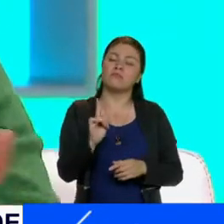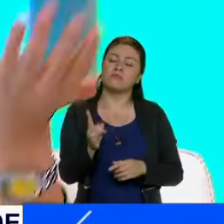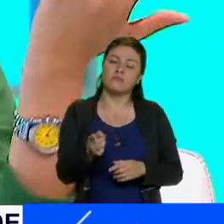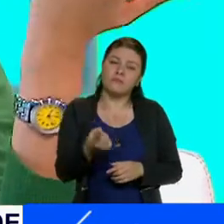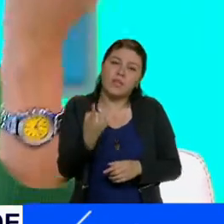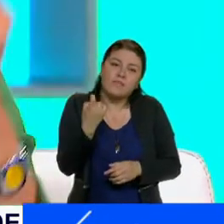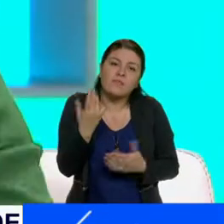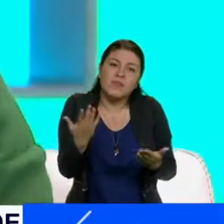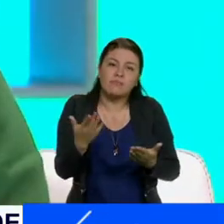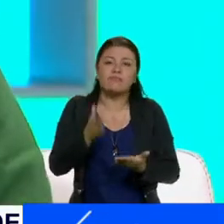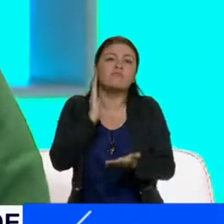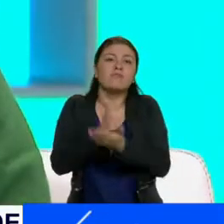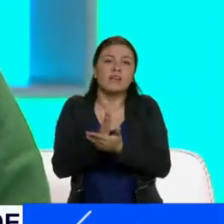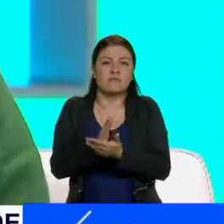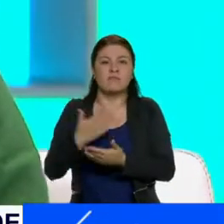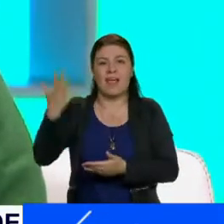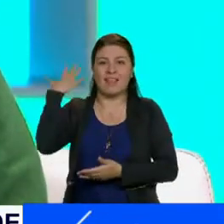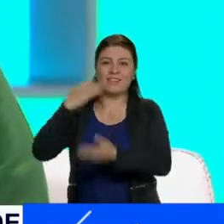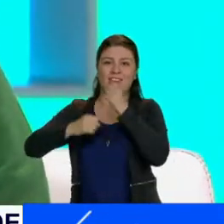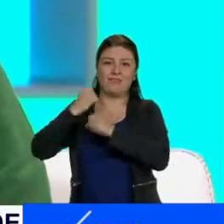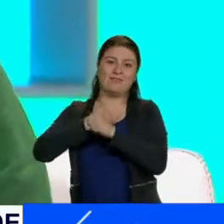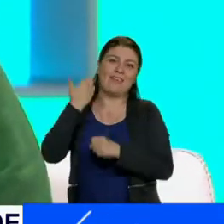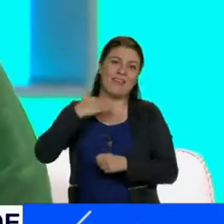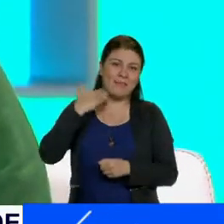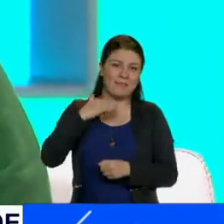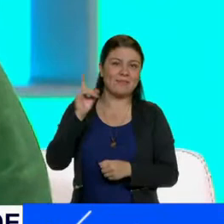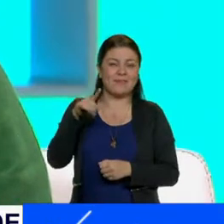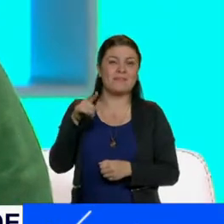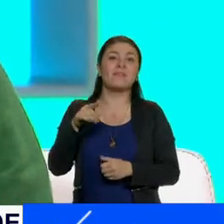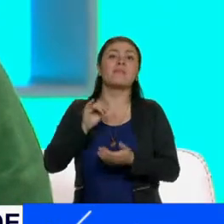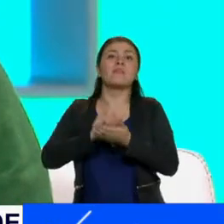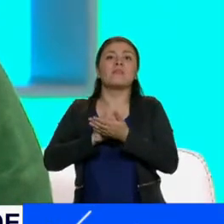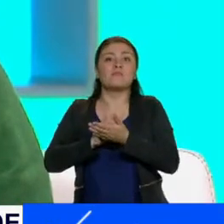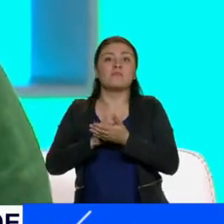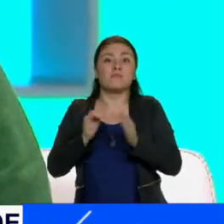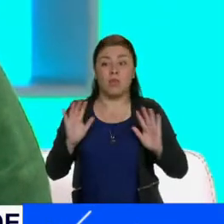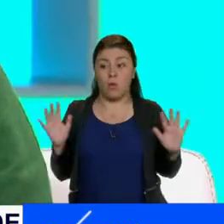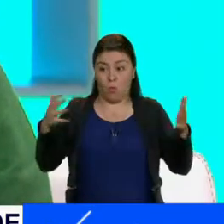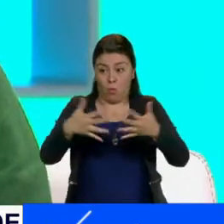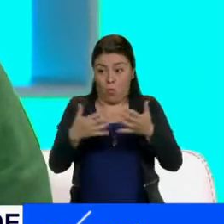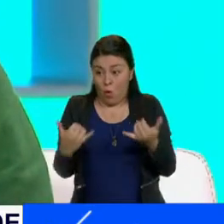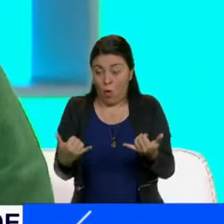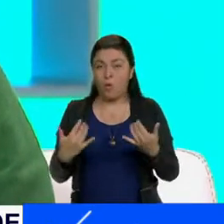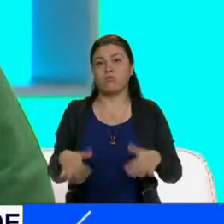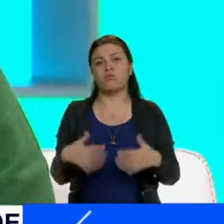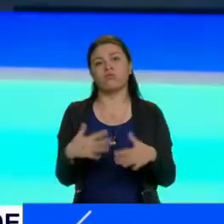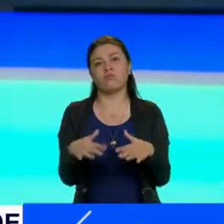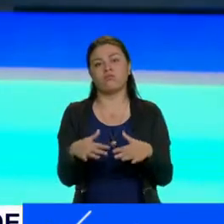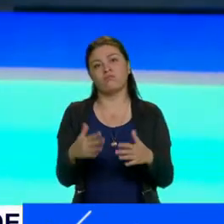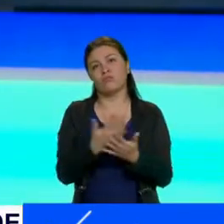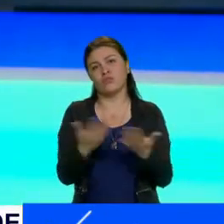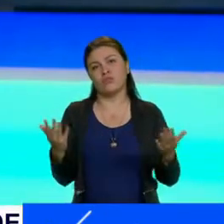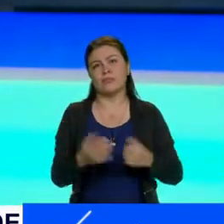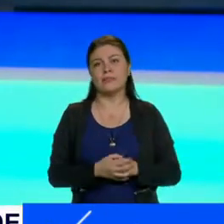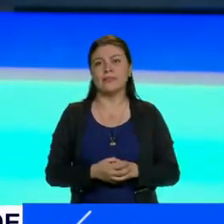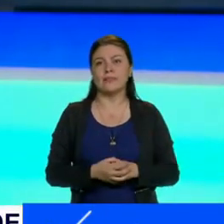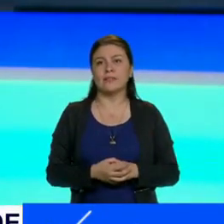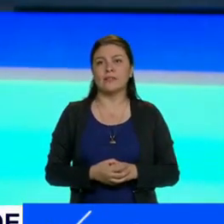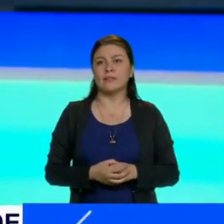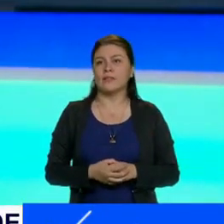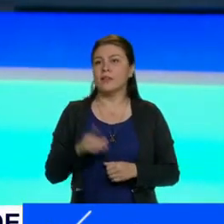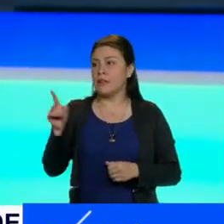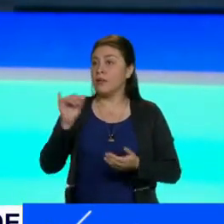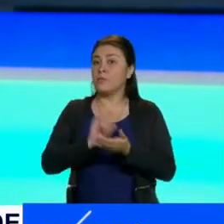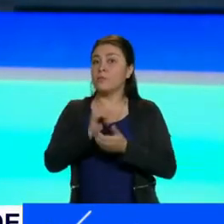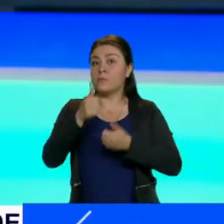y lo que pasó hace 5 años muestran que sí, que hay un camino por recorrer todavía. Usted dice que admira la descentralización del